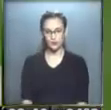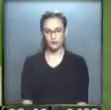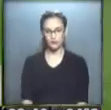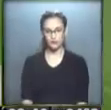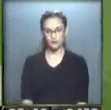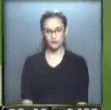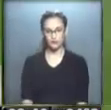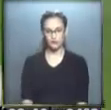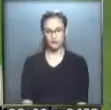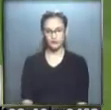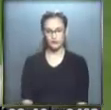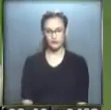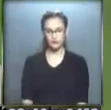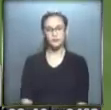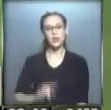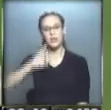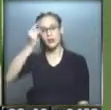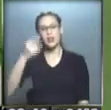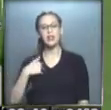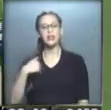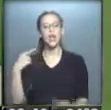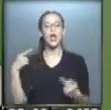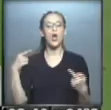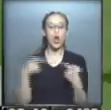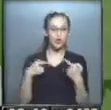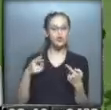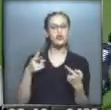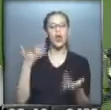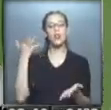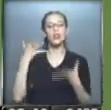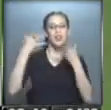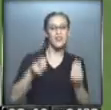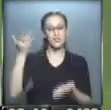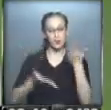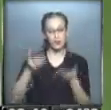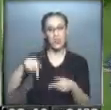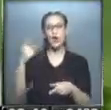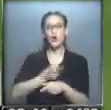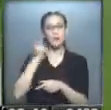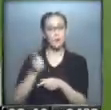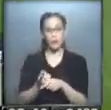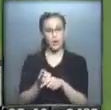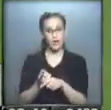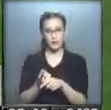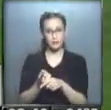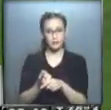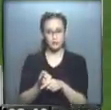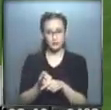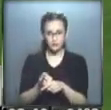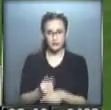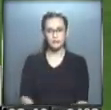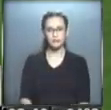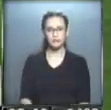Frente a Defensa y Justicia, que es el líder de la divisional y que hoy no pudo continuar con su puntaje ideal. Había ganado